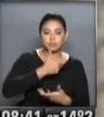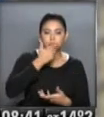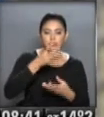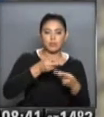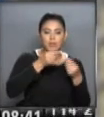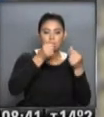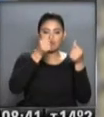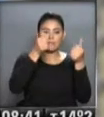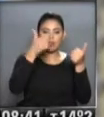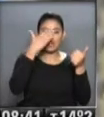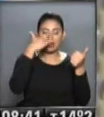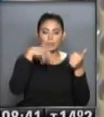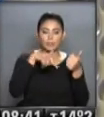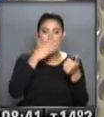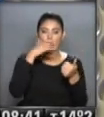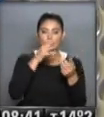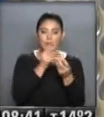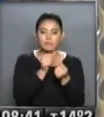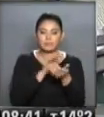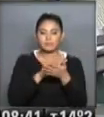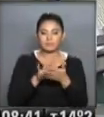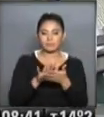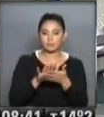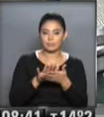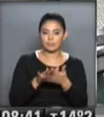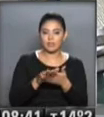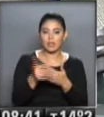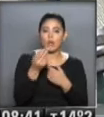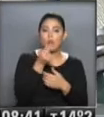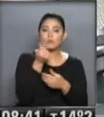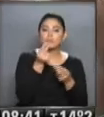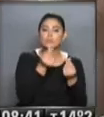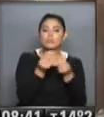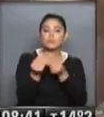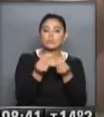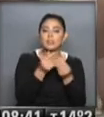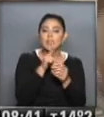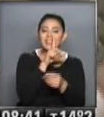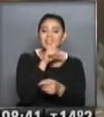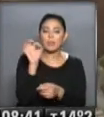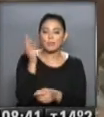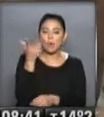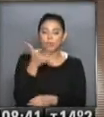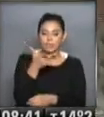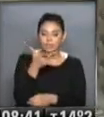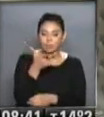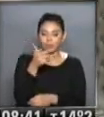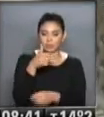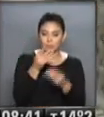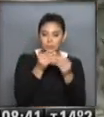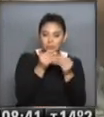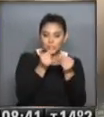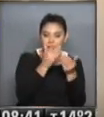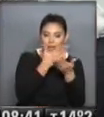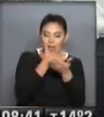se condensa para obtener agua destilada y con un porcentaje de arsénico residual de un 10%, para eliminar del agua